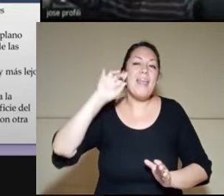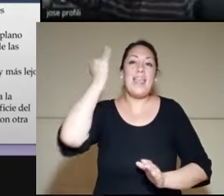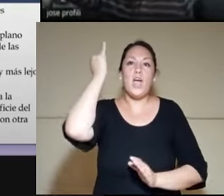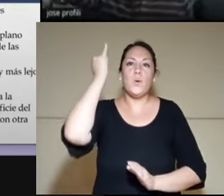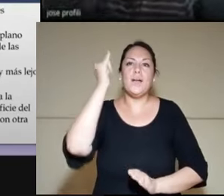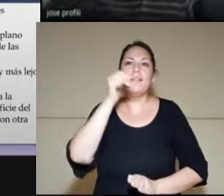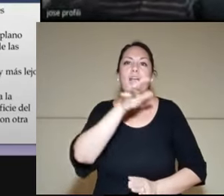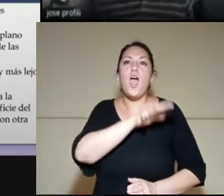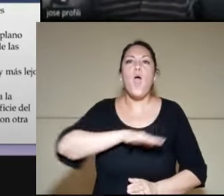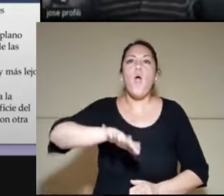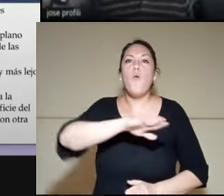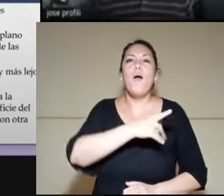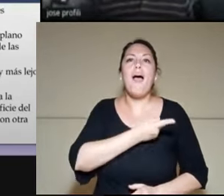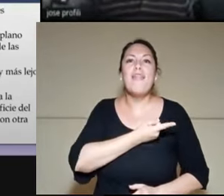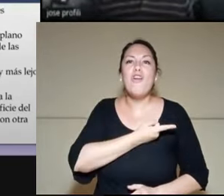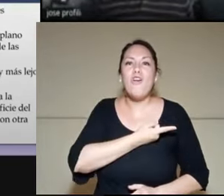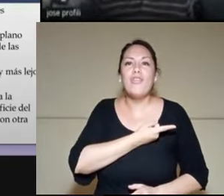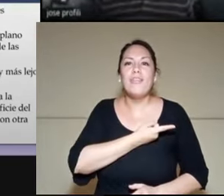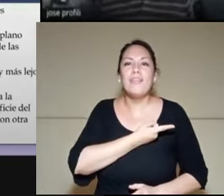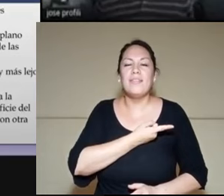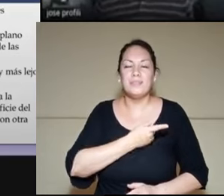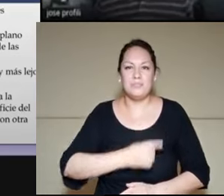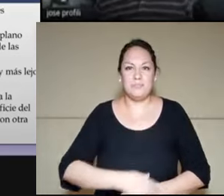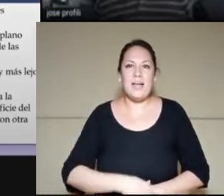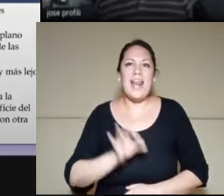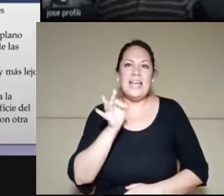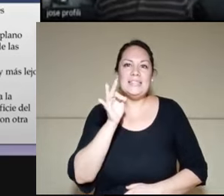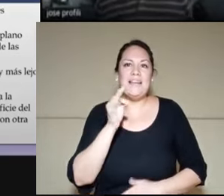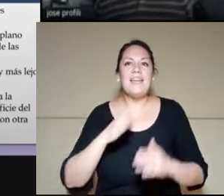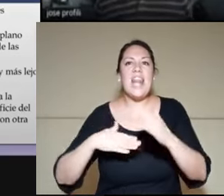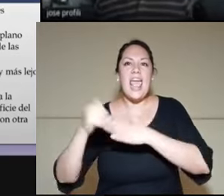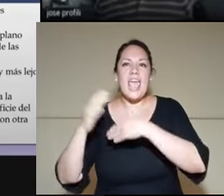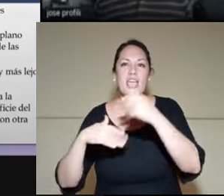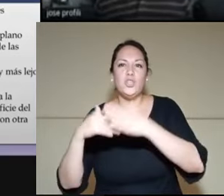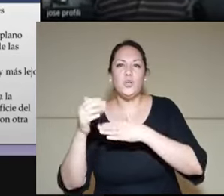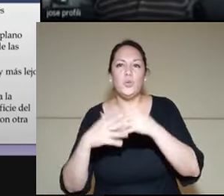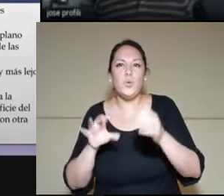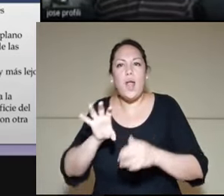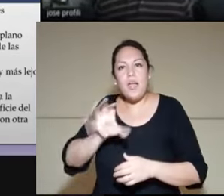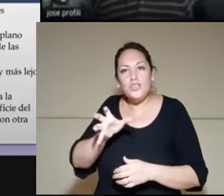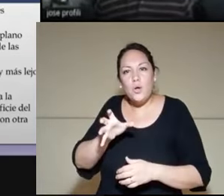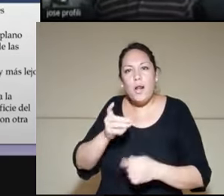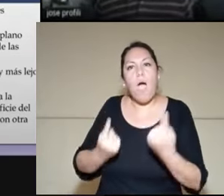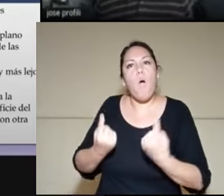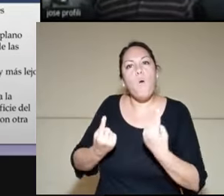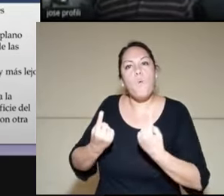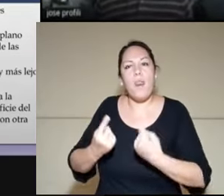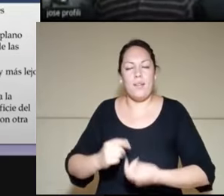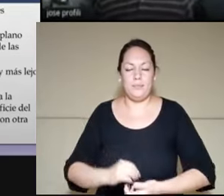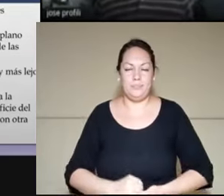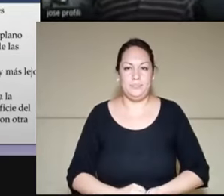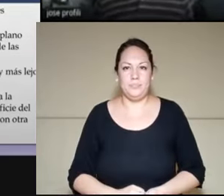para poderse dar cuenta, para poderse ubicar, si no, no van a ubicarse en las estructuras.